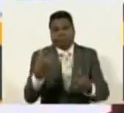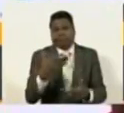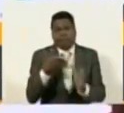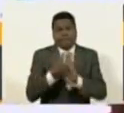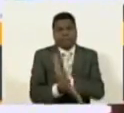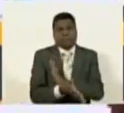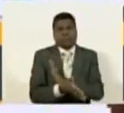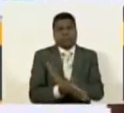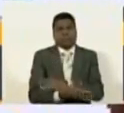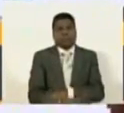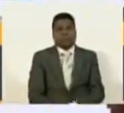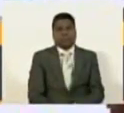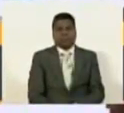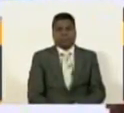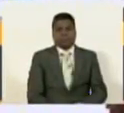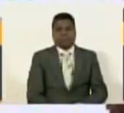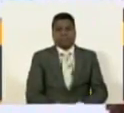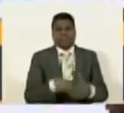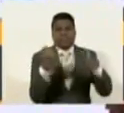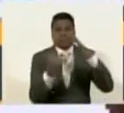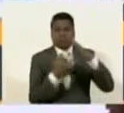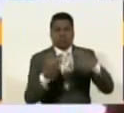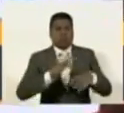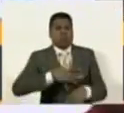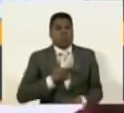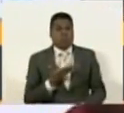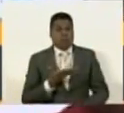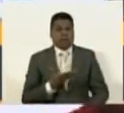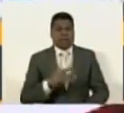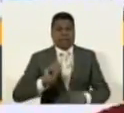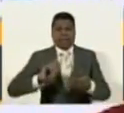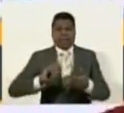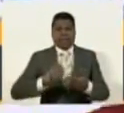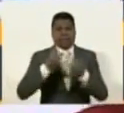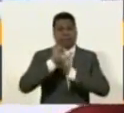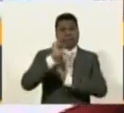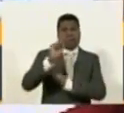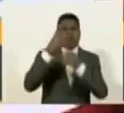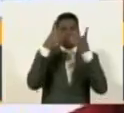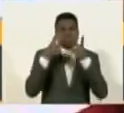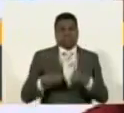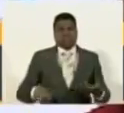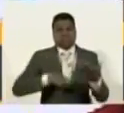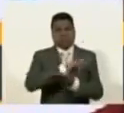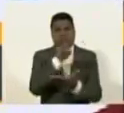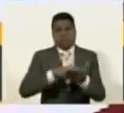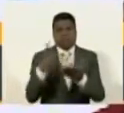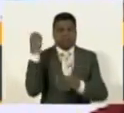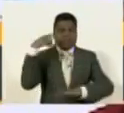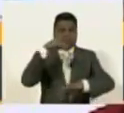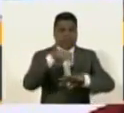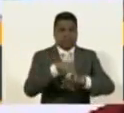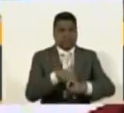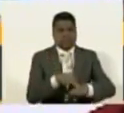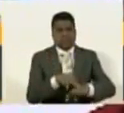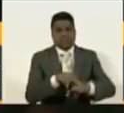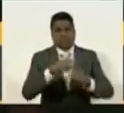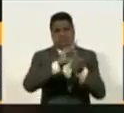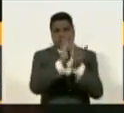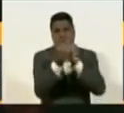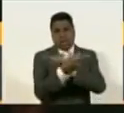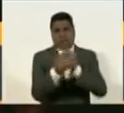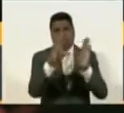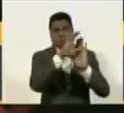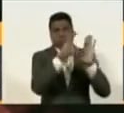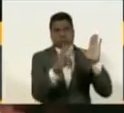Los poderes constituidos no podrán en forma alguna impedir las decisiones de la Asamblea Nacional Constituyente. Y no